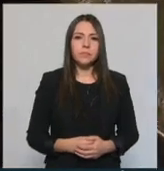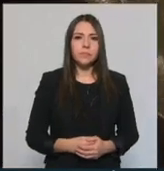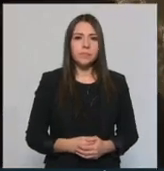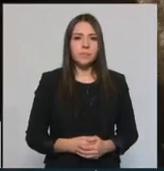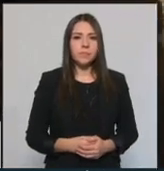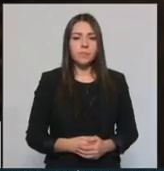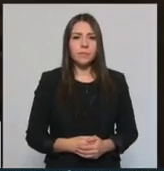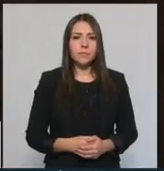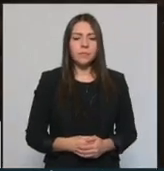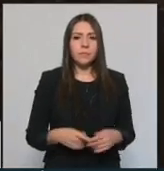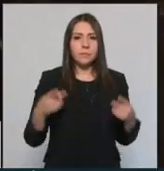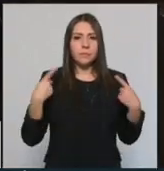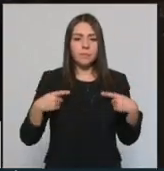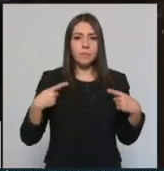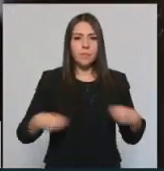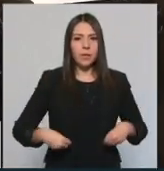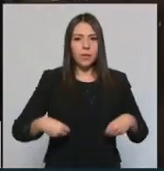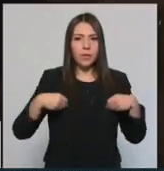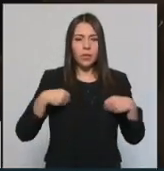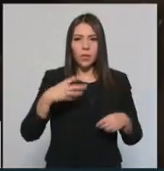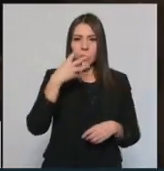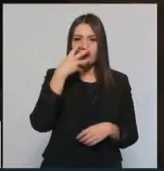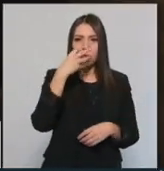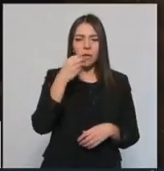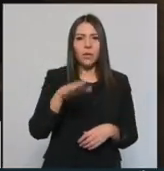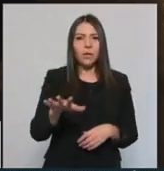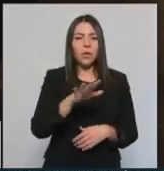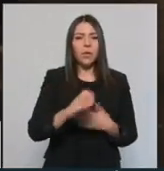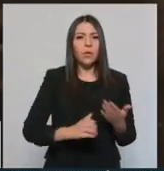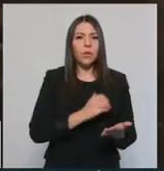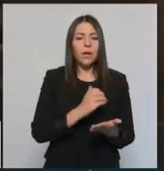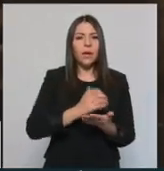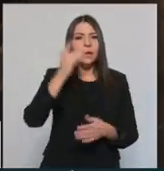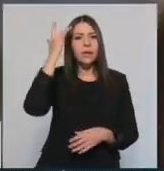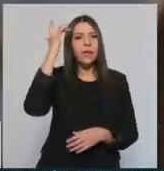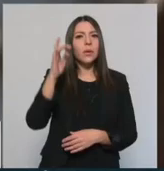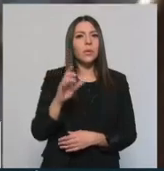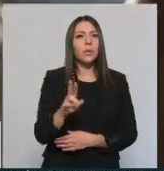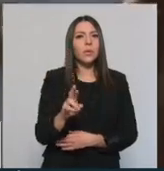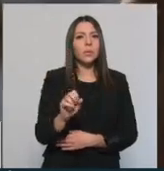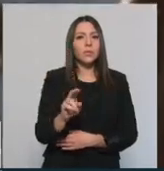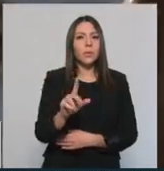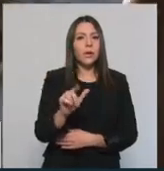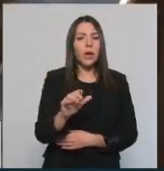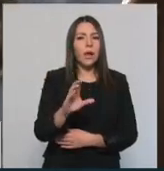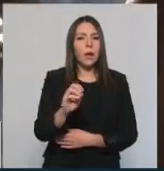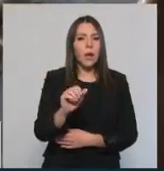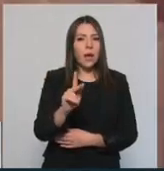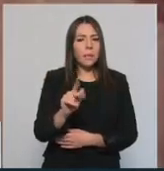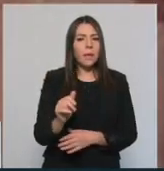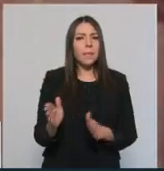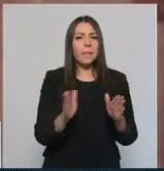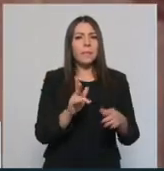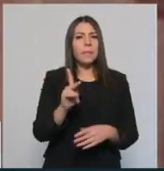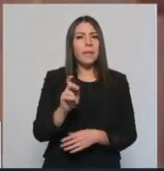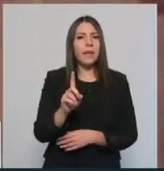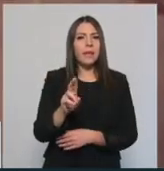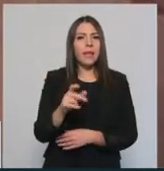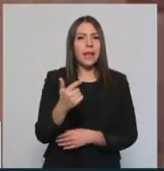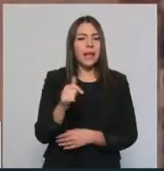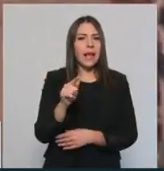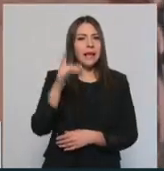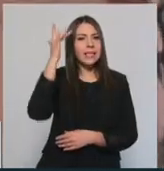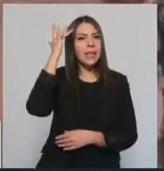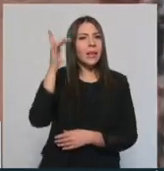Habitantes de la alcaldía Coyoacán, específicamente de las colonias Santa Úrsula, Cuapa y Pedregal de Santo Domingo, padecen escasez de